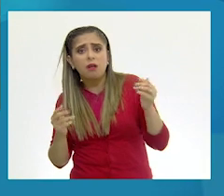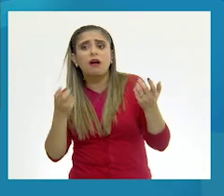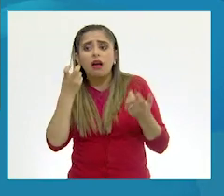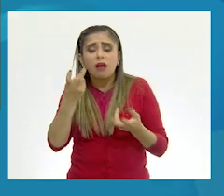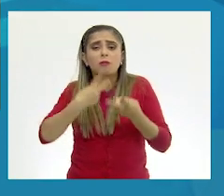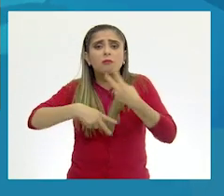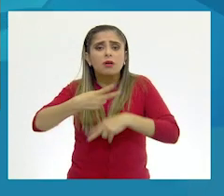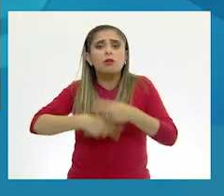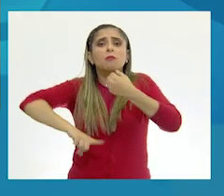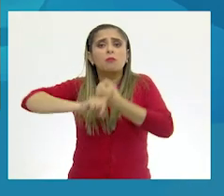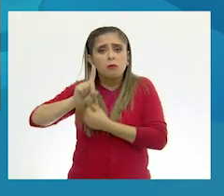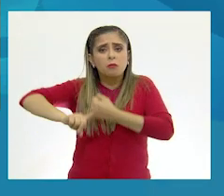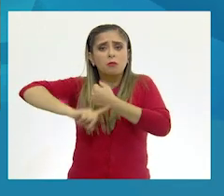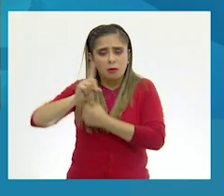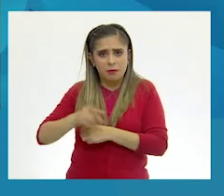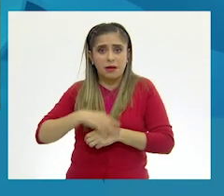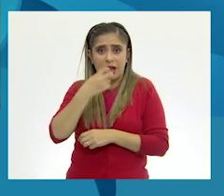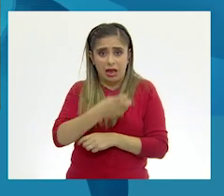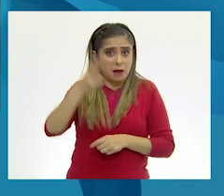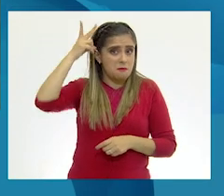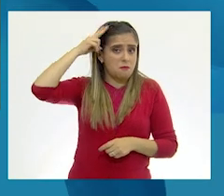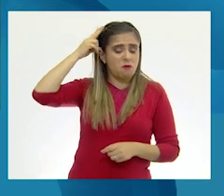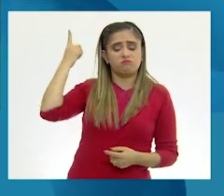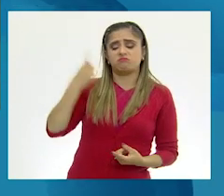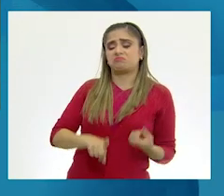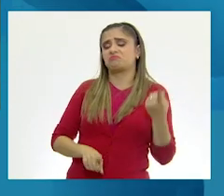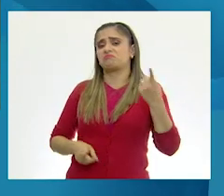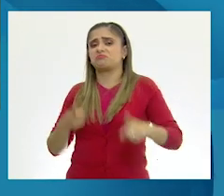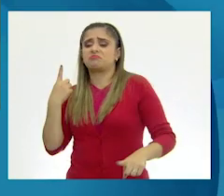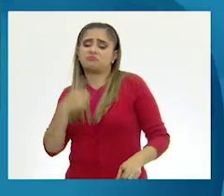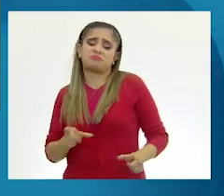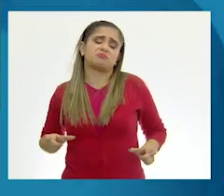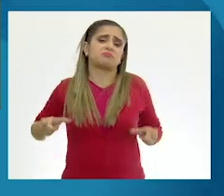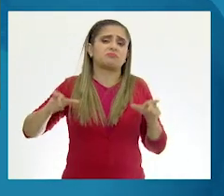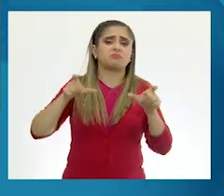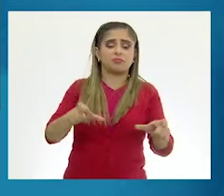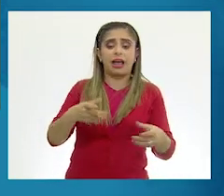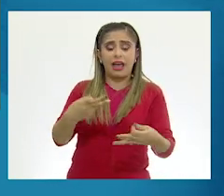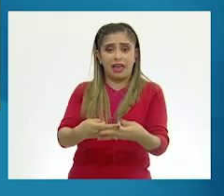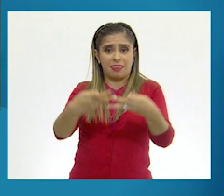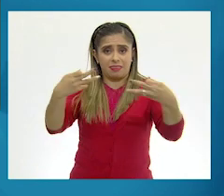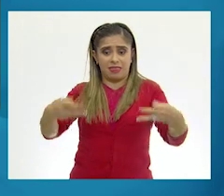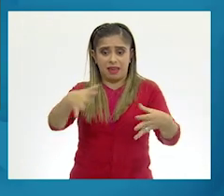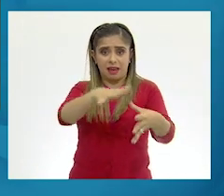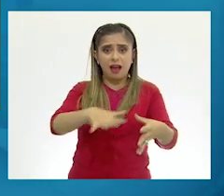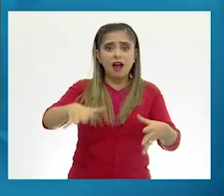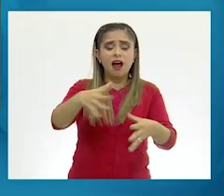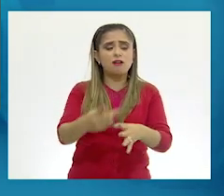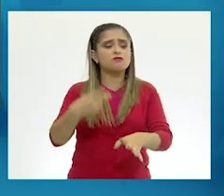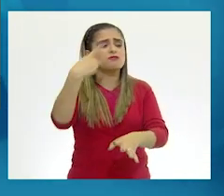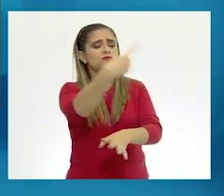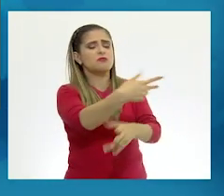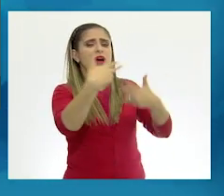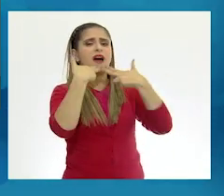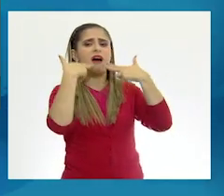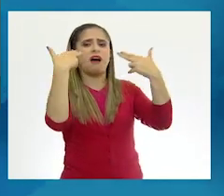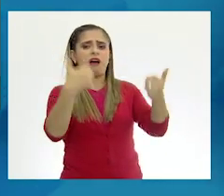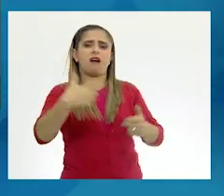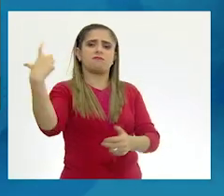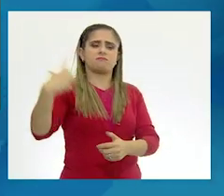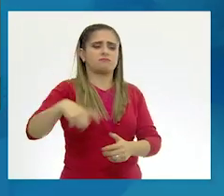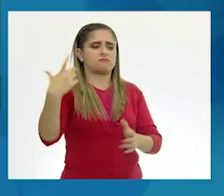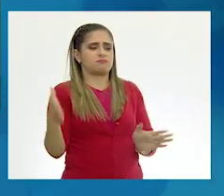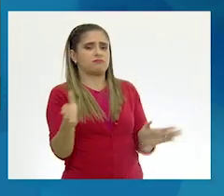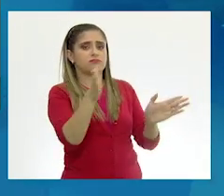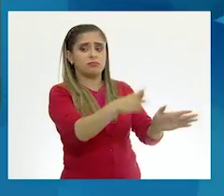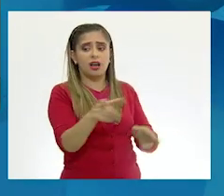problemas. Durante la dictadura de Porfirio Díaz, la tierra había estado en manos de unos cuantos hacendados. Los